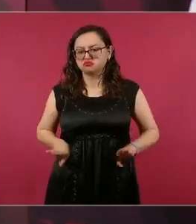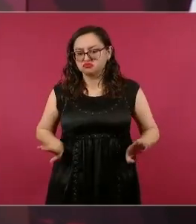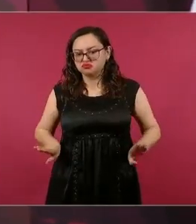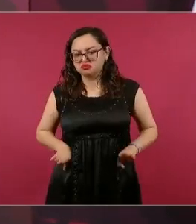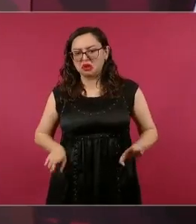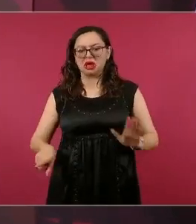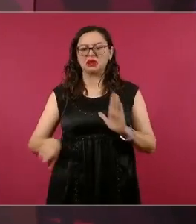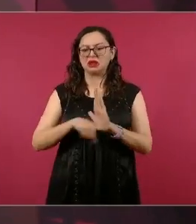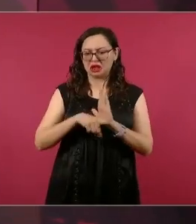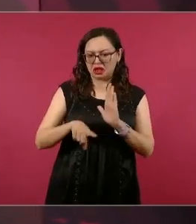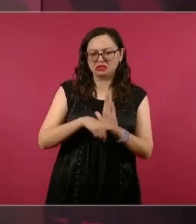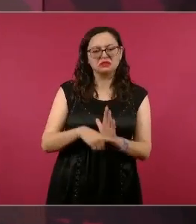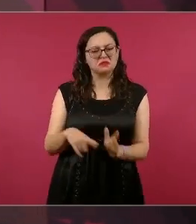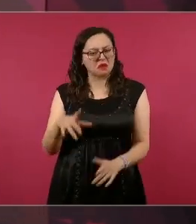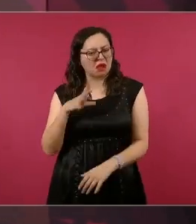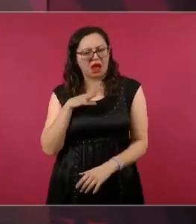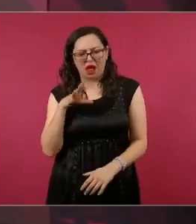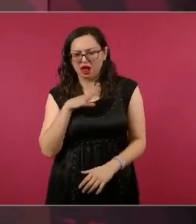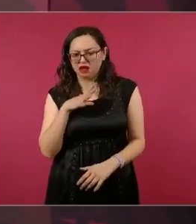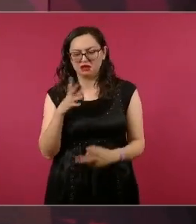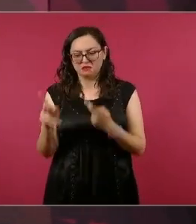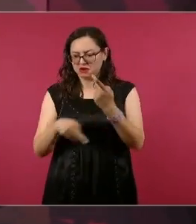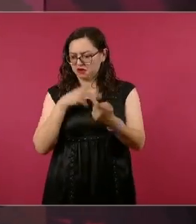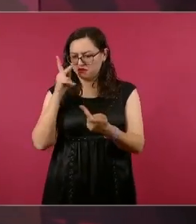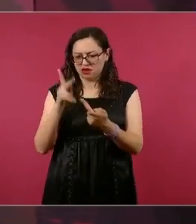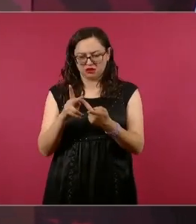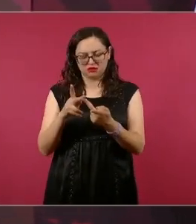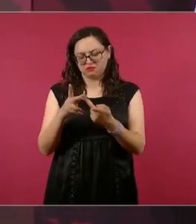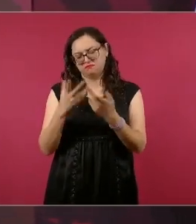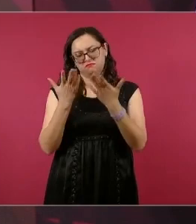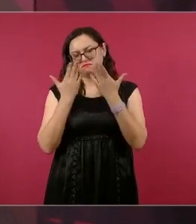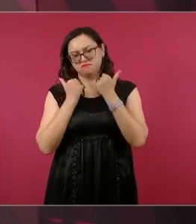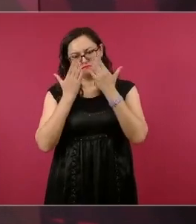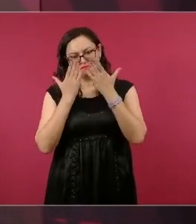no somos perfectos. Entonces,